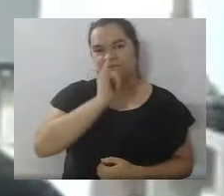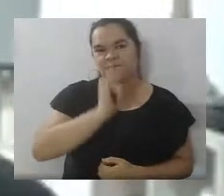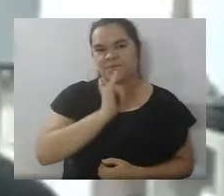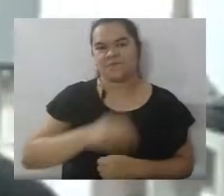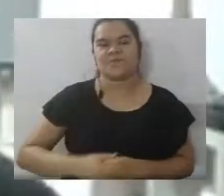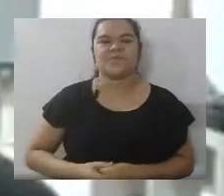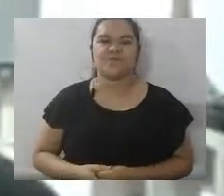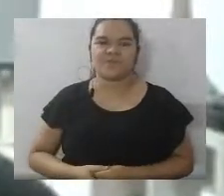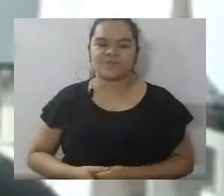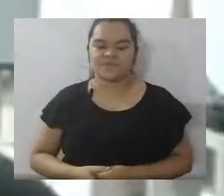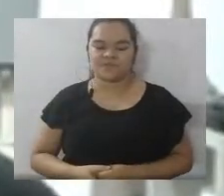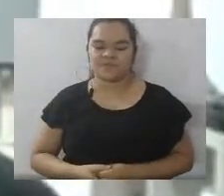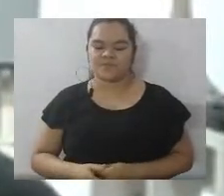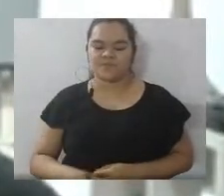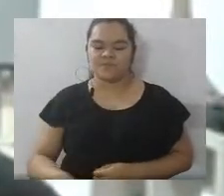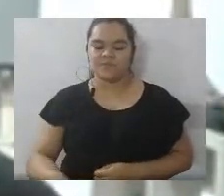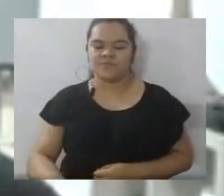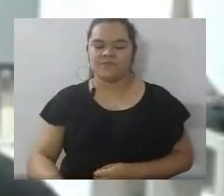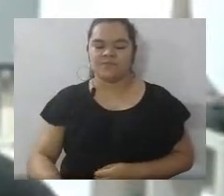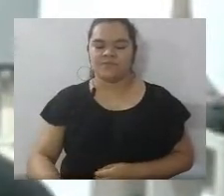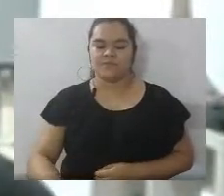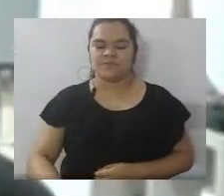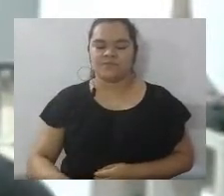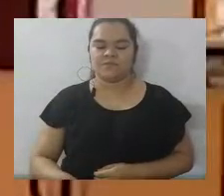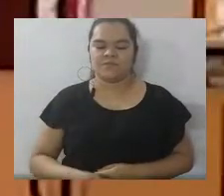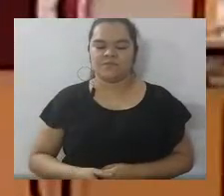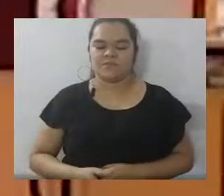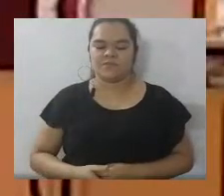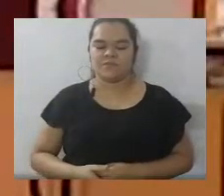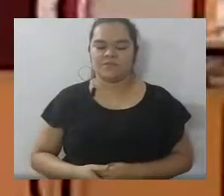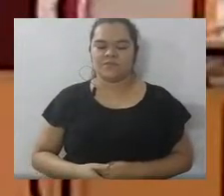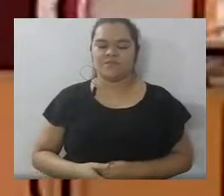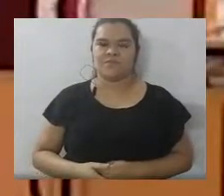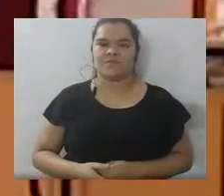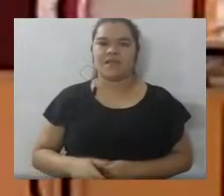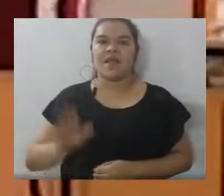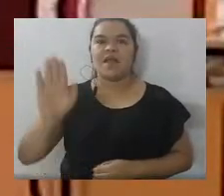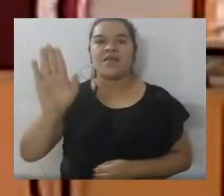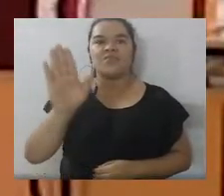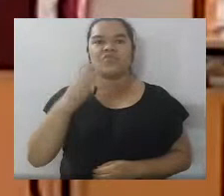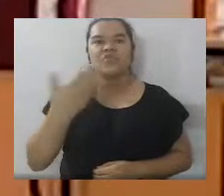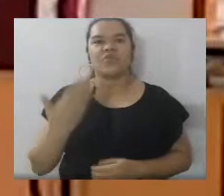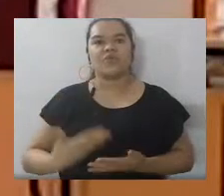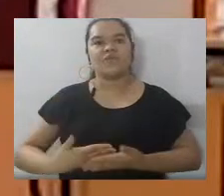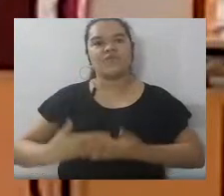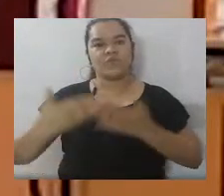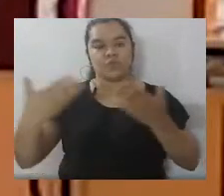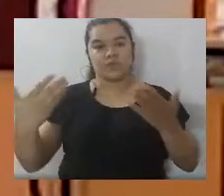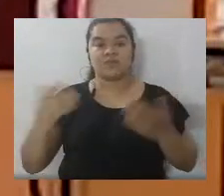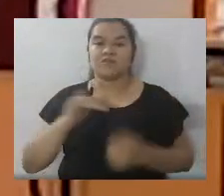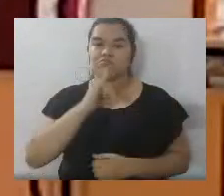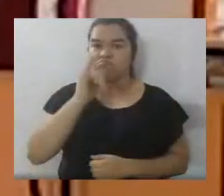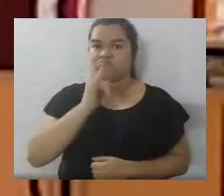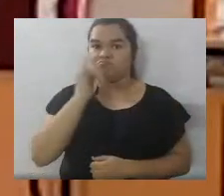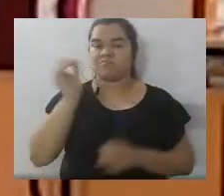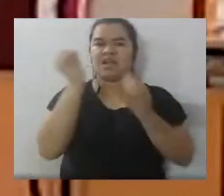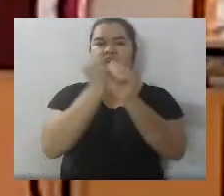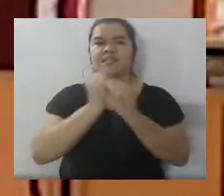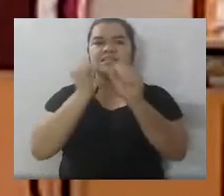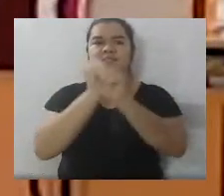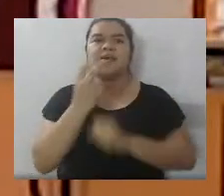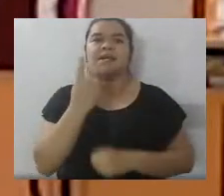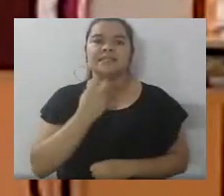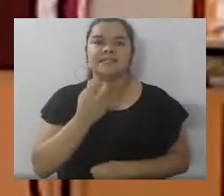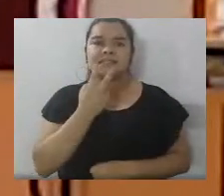Muchísimas gracias. Bueno, buenos días a todos. Les voy a contar un poco en qué consiste la ingeniería en electricidad